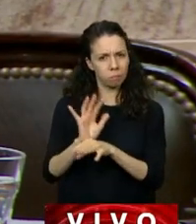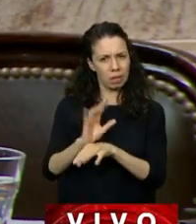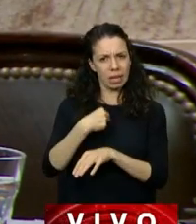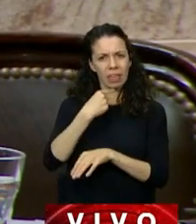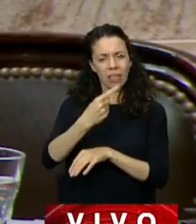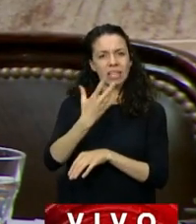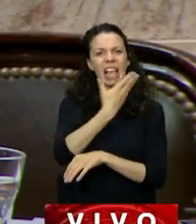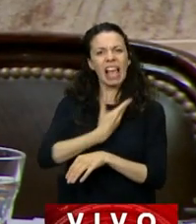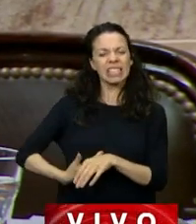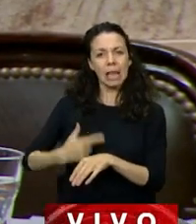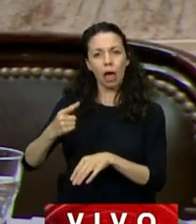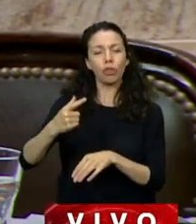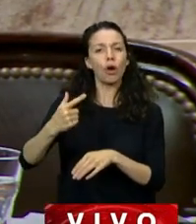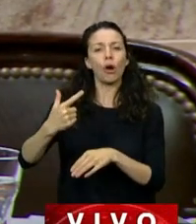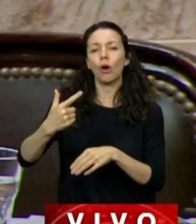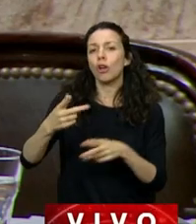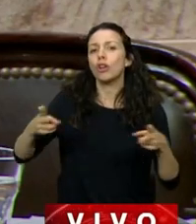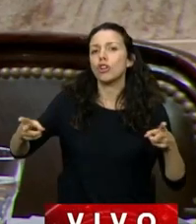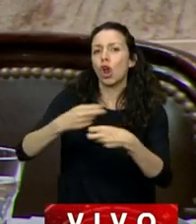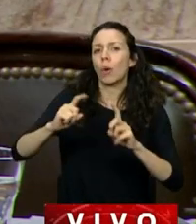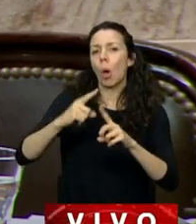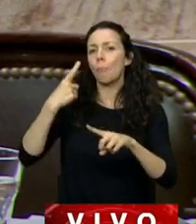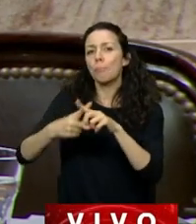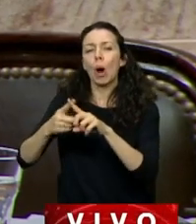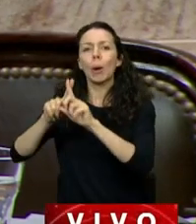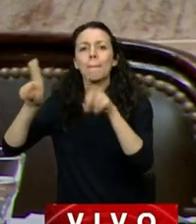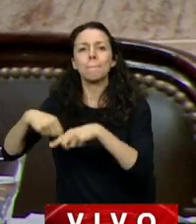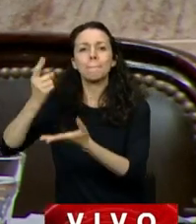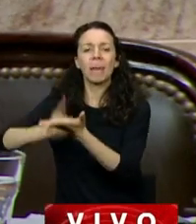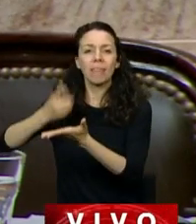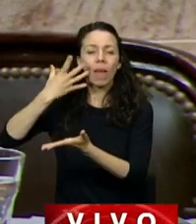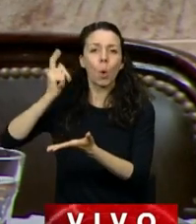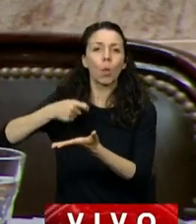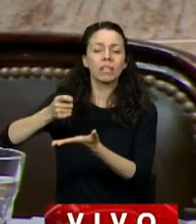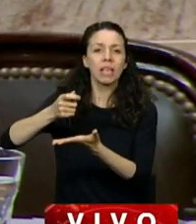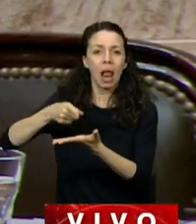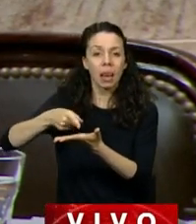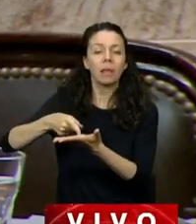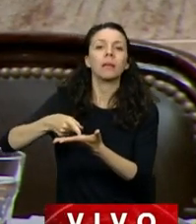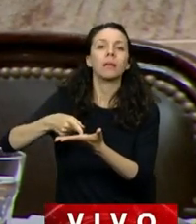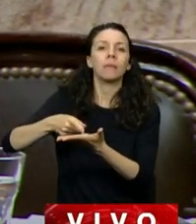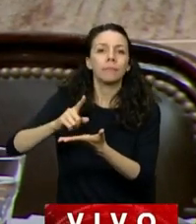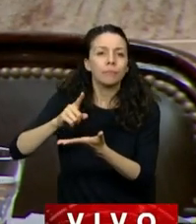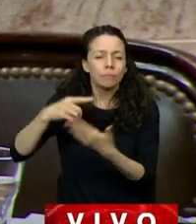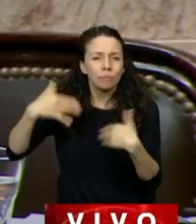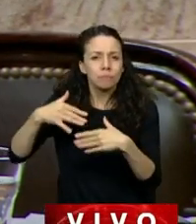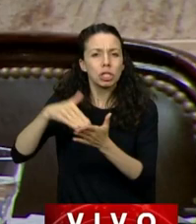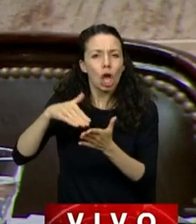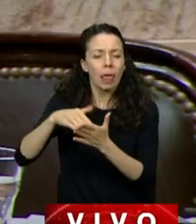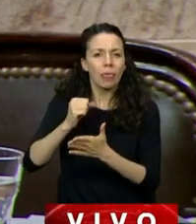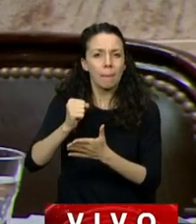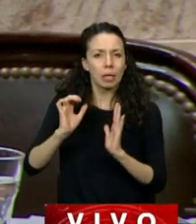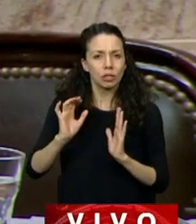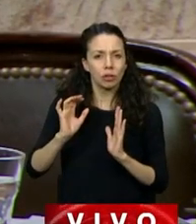dejó de recaudar por cautelares o evasión la suma 80 mil millones de pesos y de ello casi